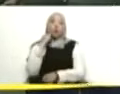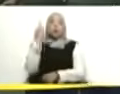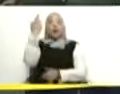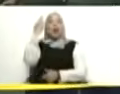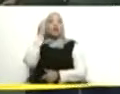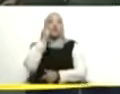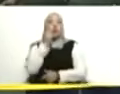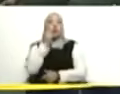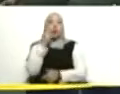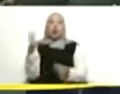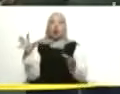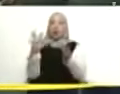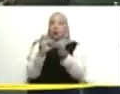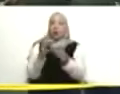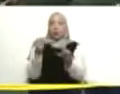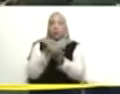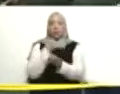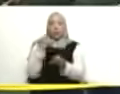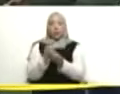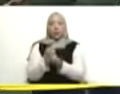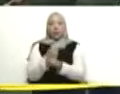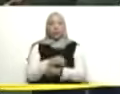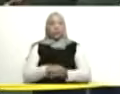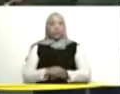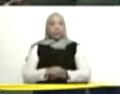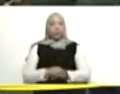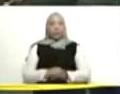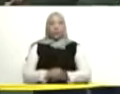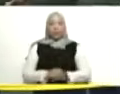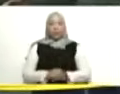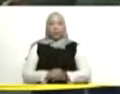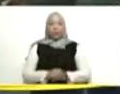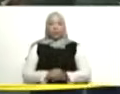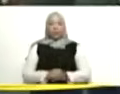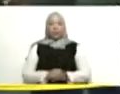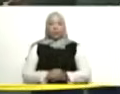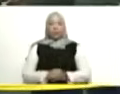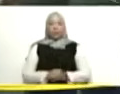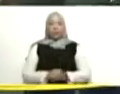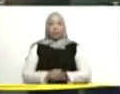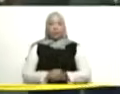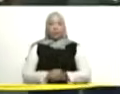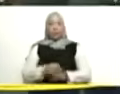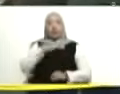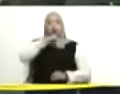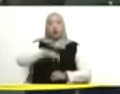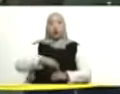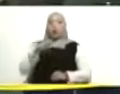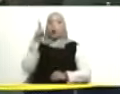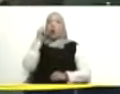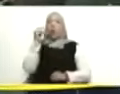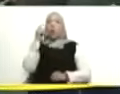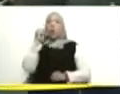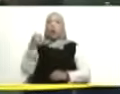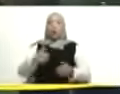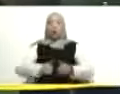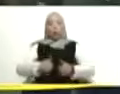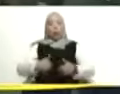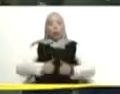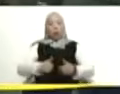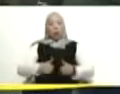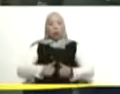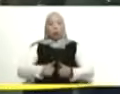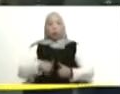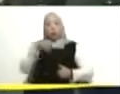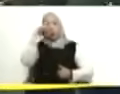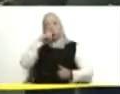Sucre, en Miranda, en Urdaneta. Y rescatar el historial de resistencia de Guaycaipuro, del